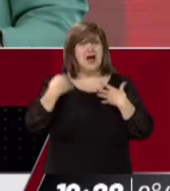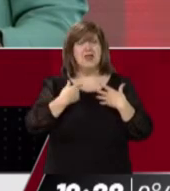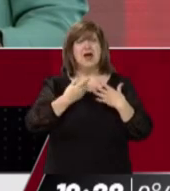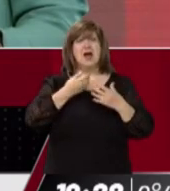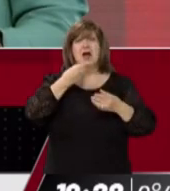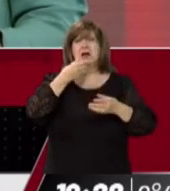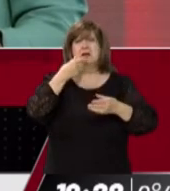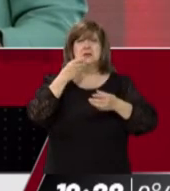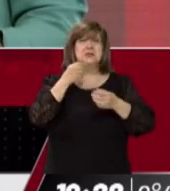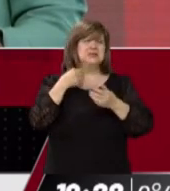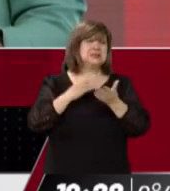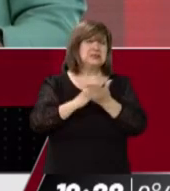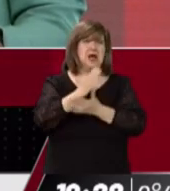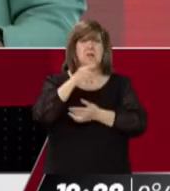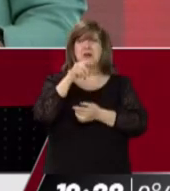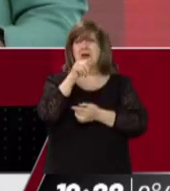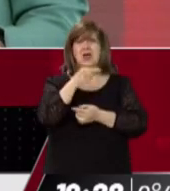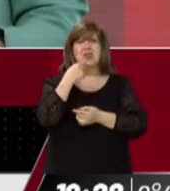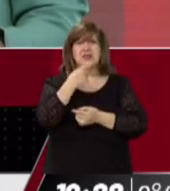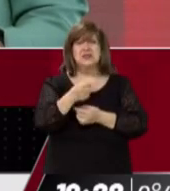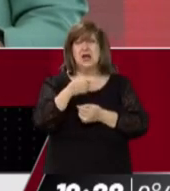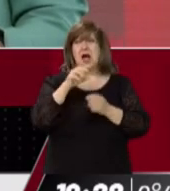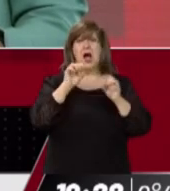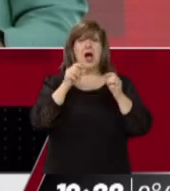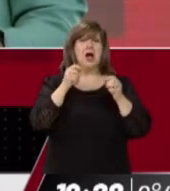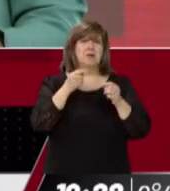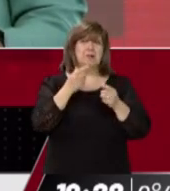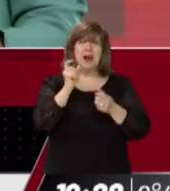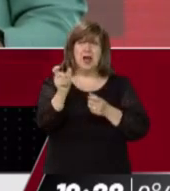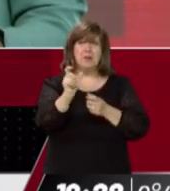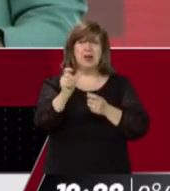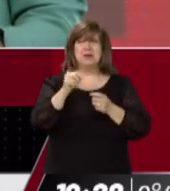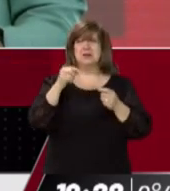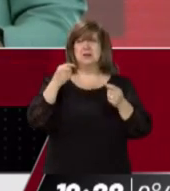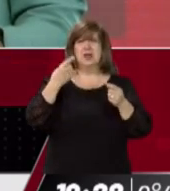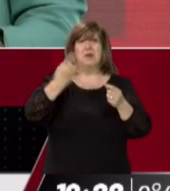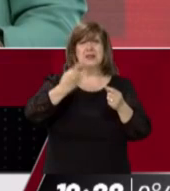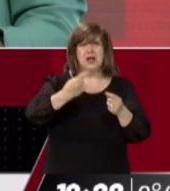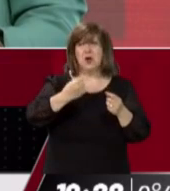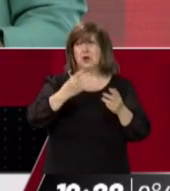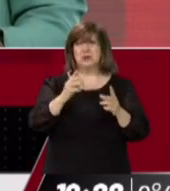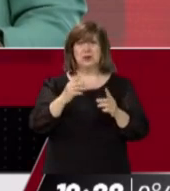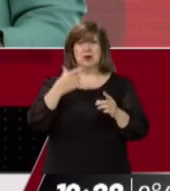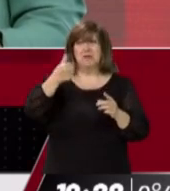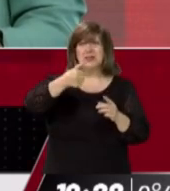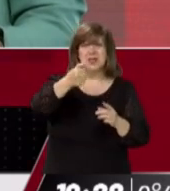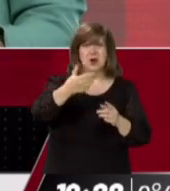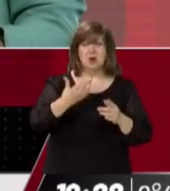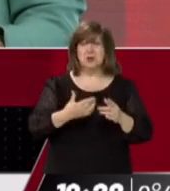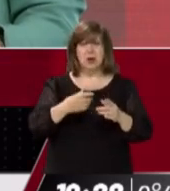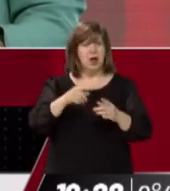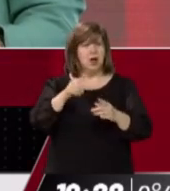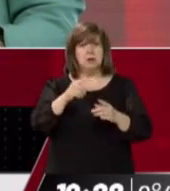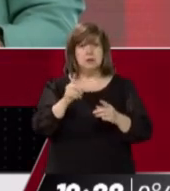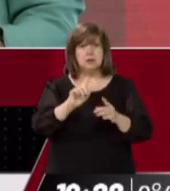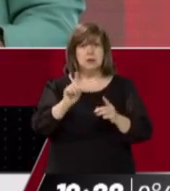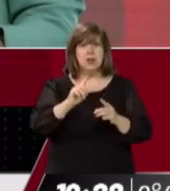mal de los chicos acá pasó algo grave que podían de cualquier persona